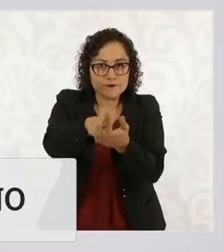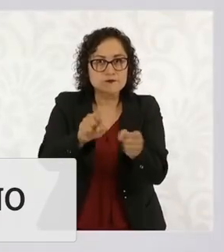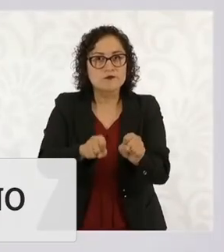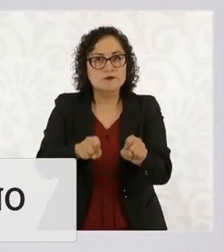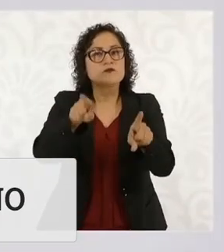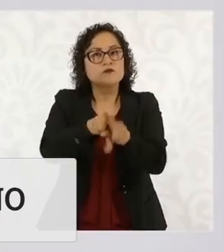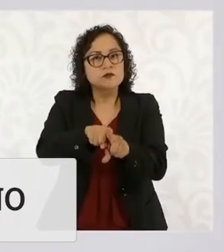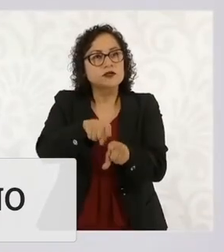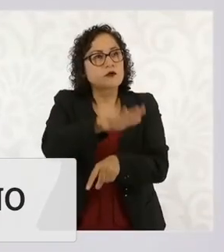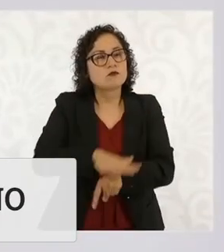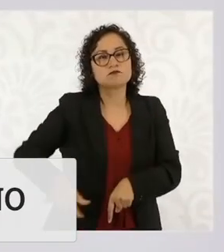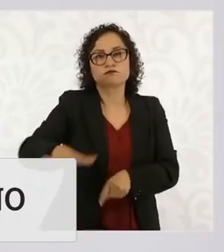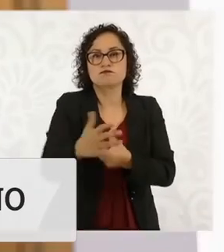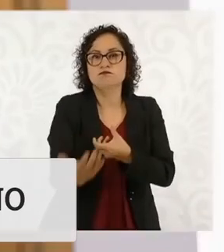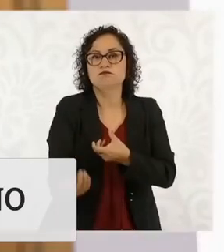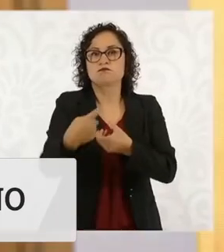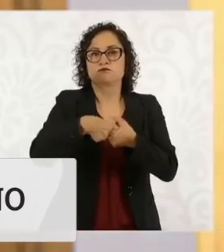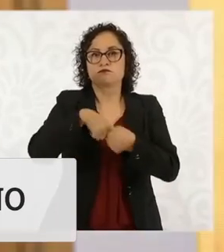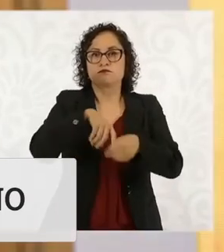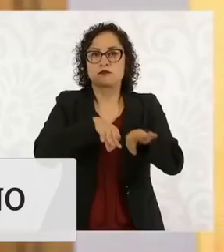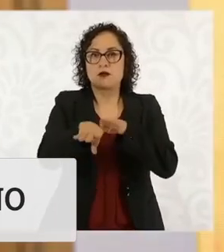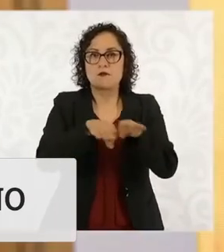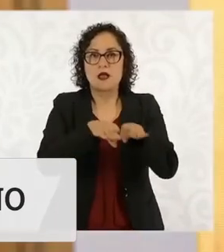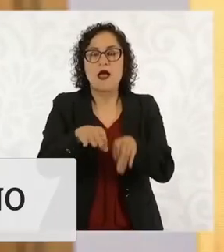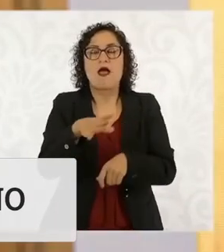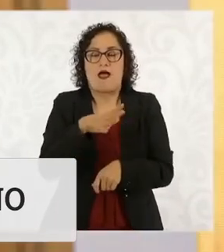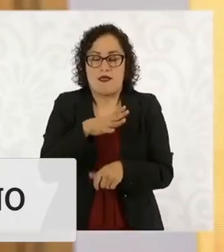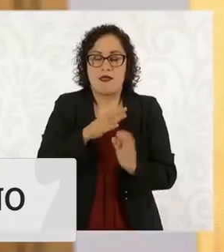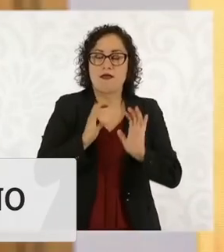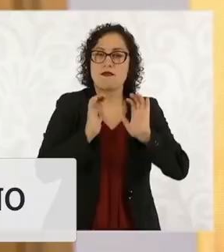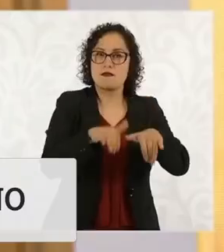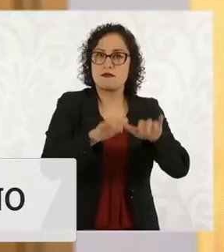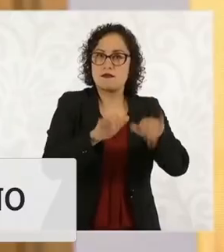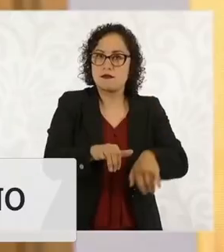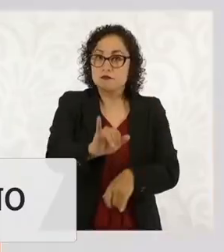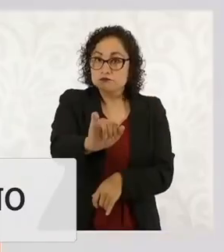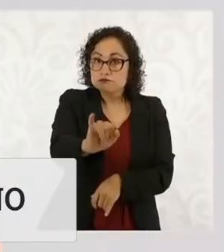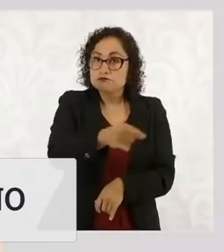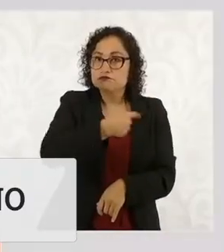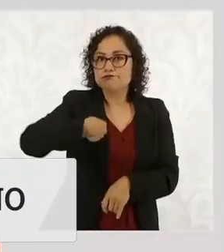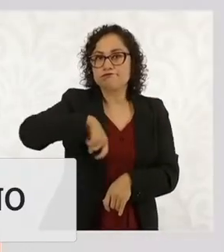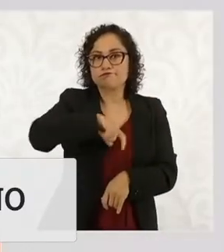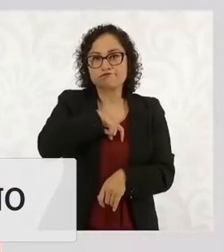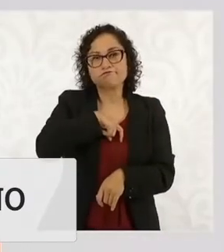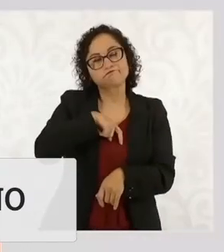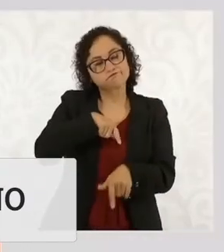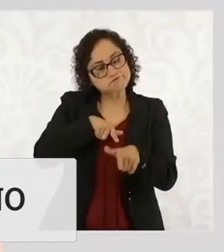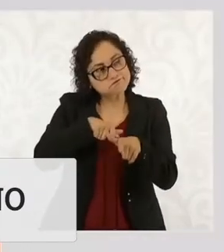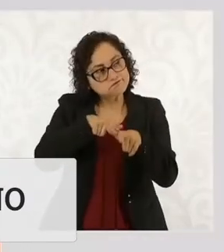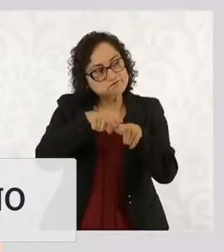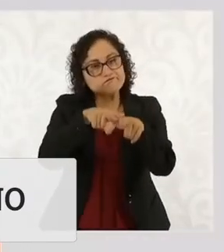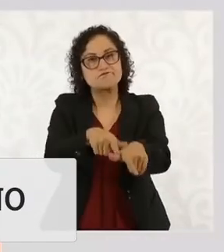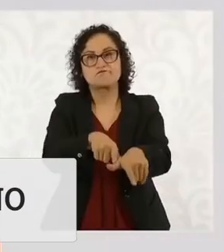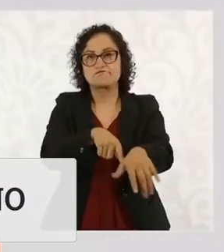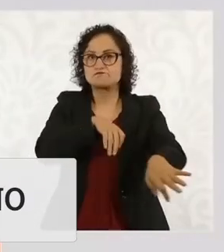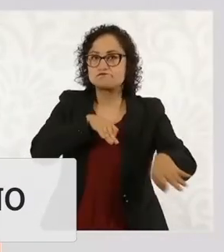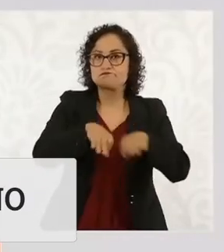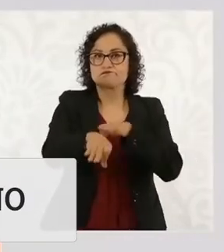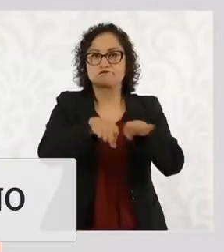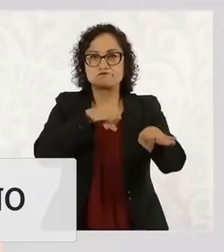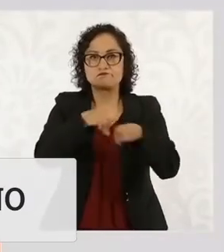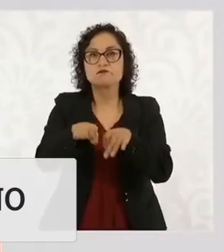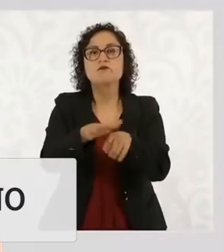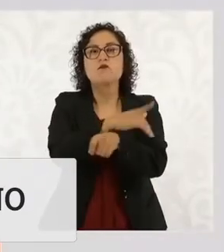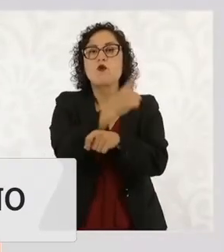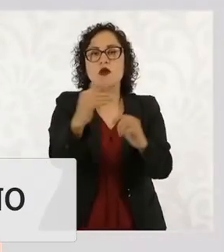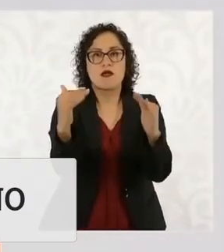en todo el país. Sí, somos persistentes y perseverantes. El acceso a una